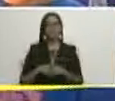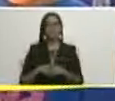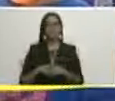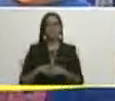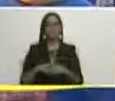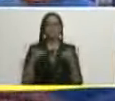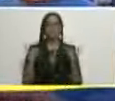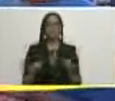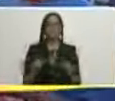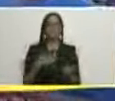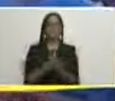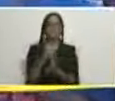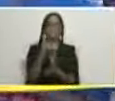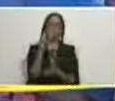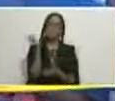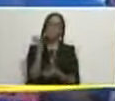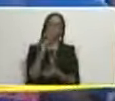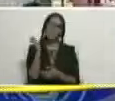ya ha pasado un mes.